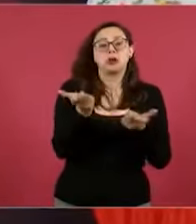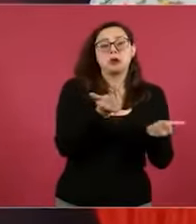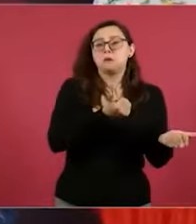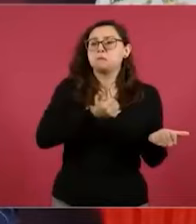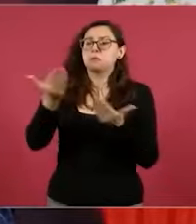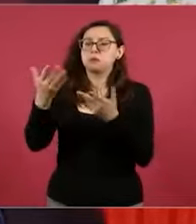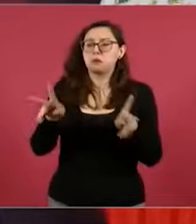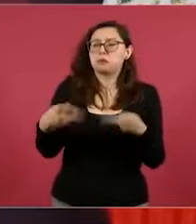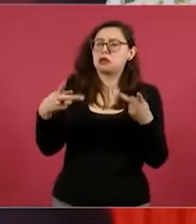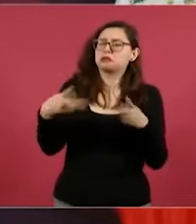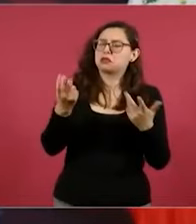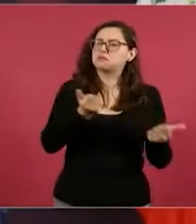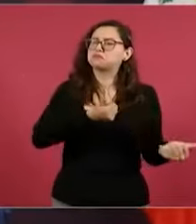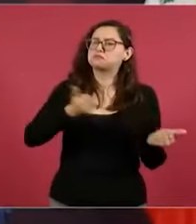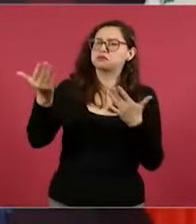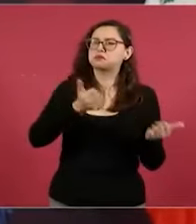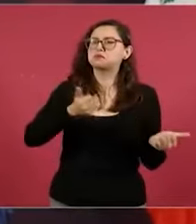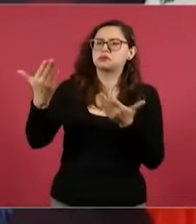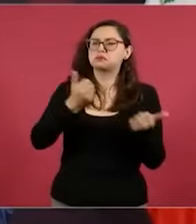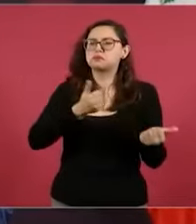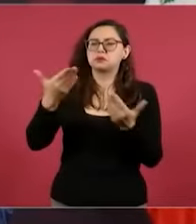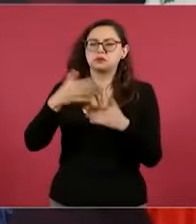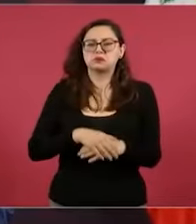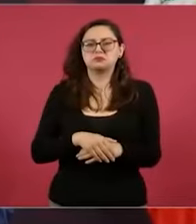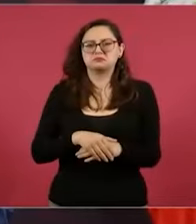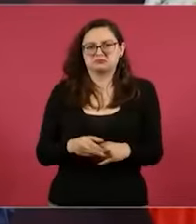que procesarlo en México.